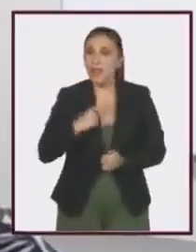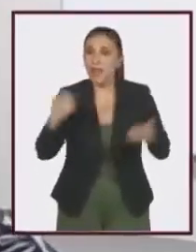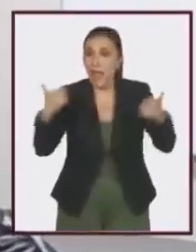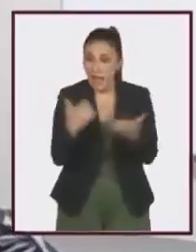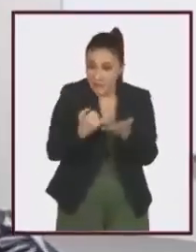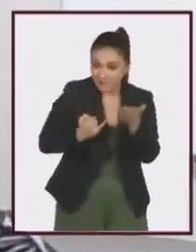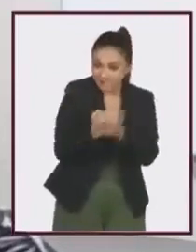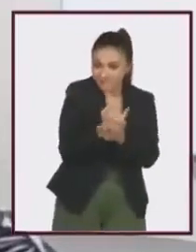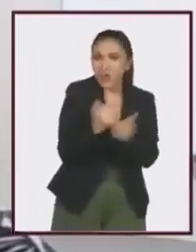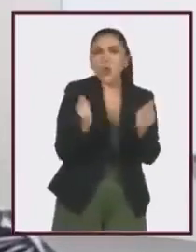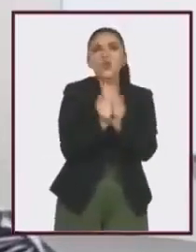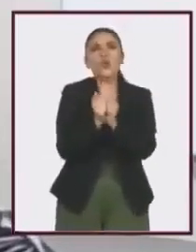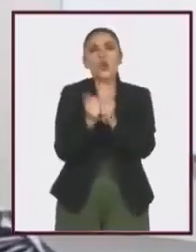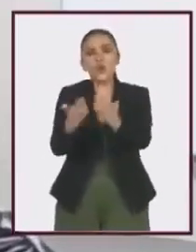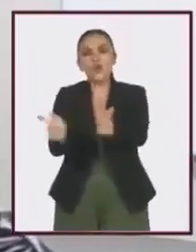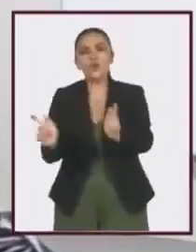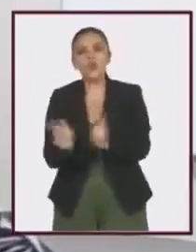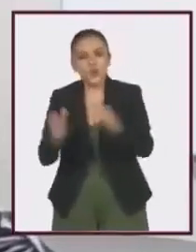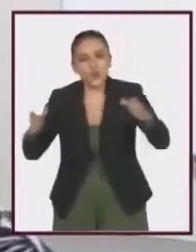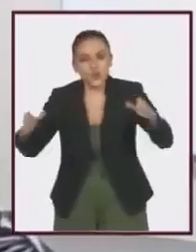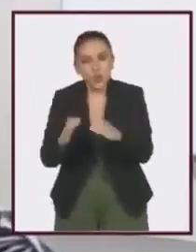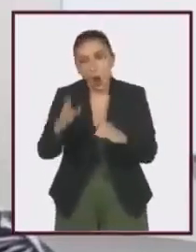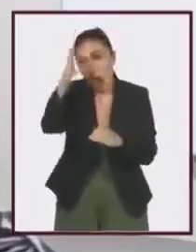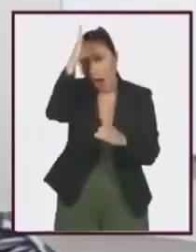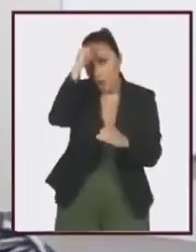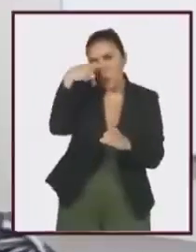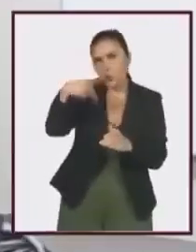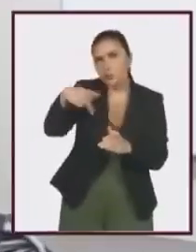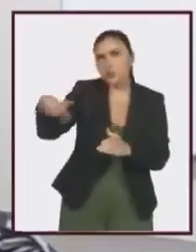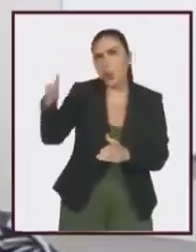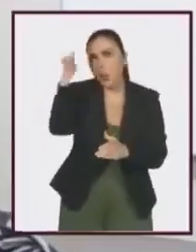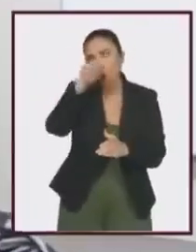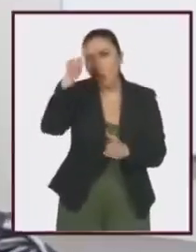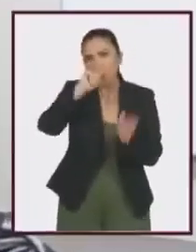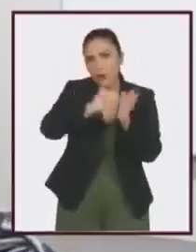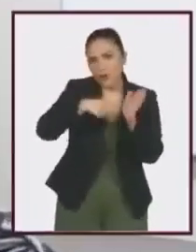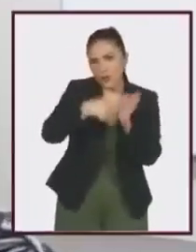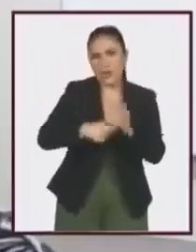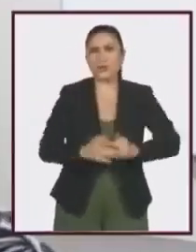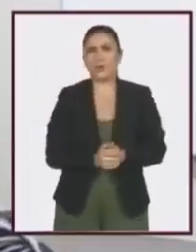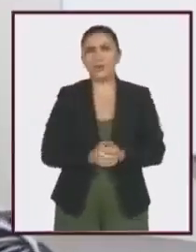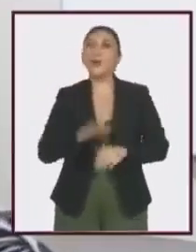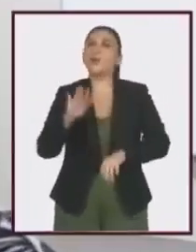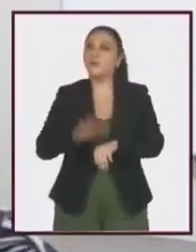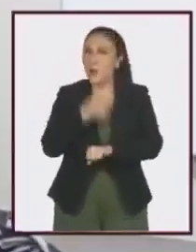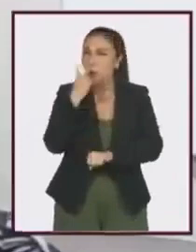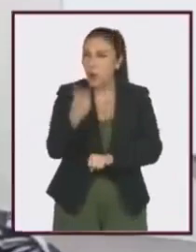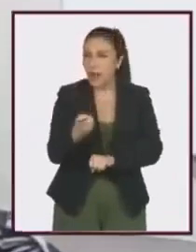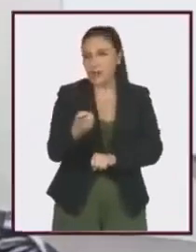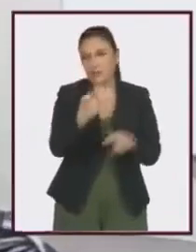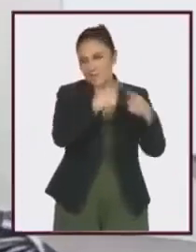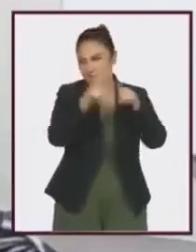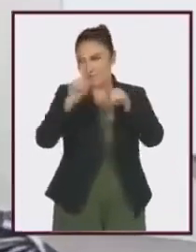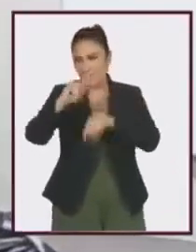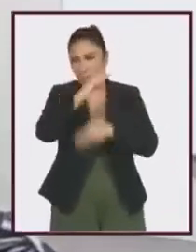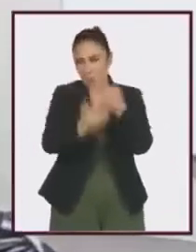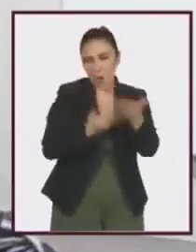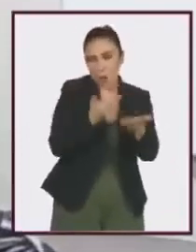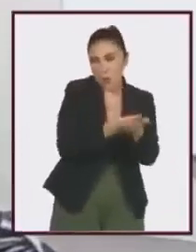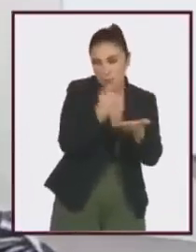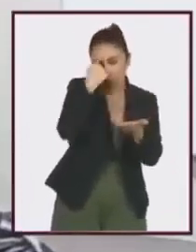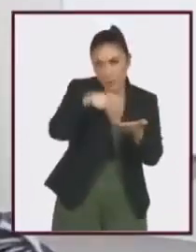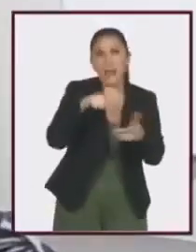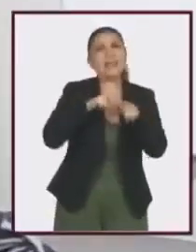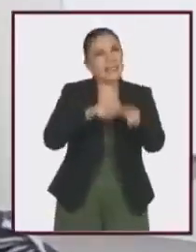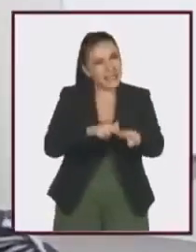colectivo, a partir de los consejos técnicos escolares. Por eso toda la propuesta de formación que